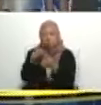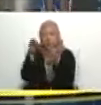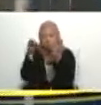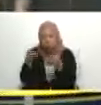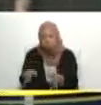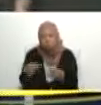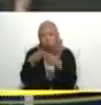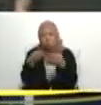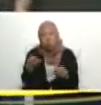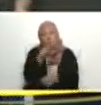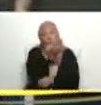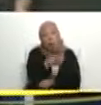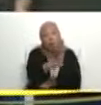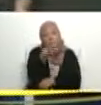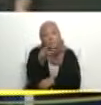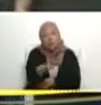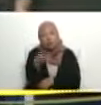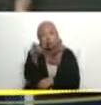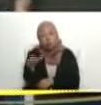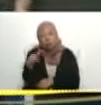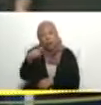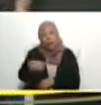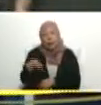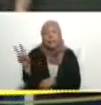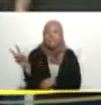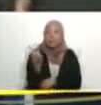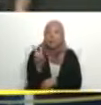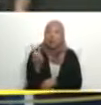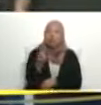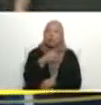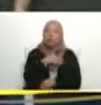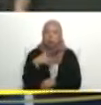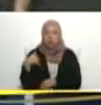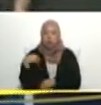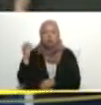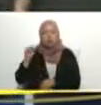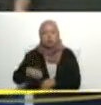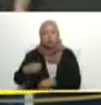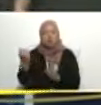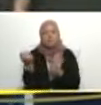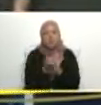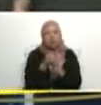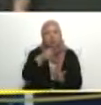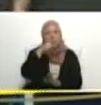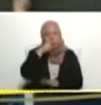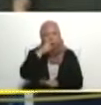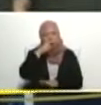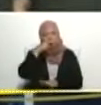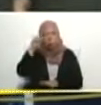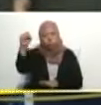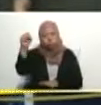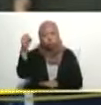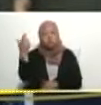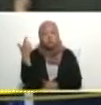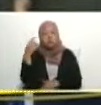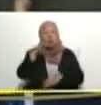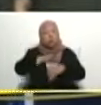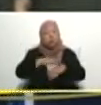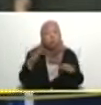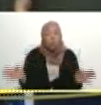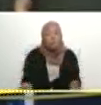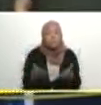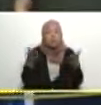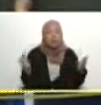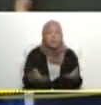contundencia todos aquellos que desde adentro se han prestado desde hace ya tiempo y se siguen prestando para llamar a sanciones,